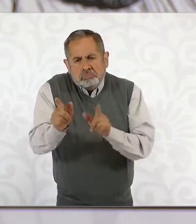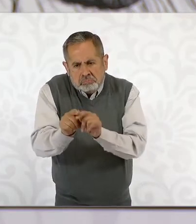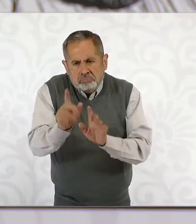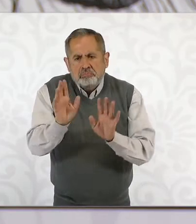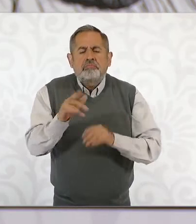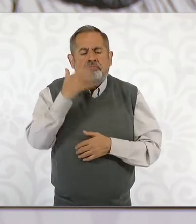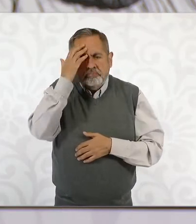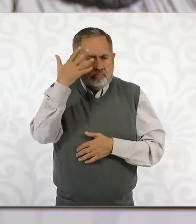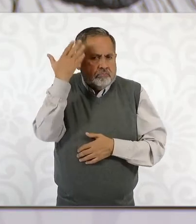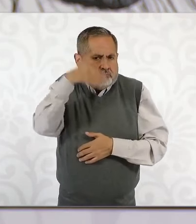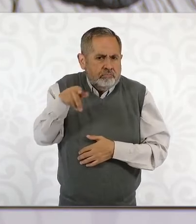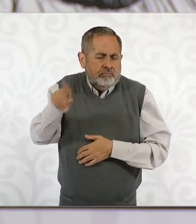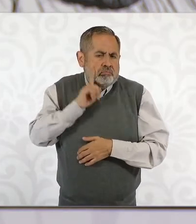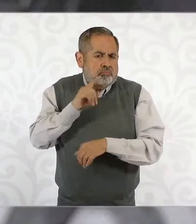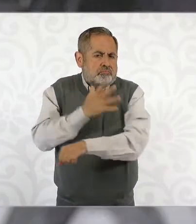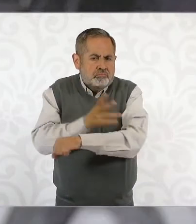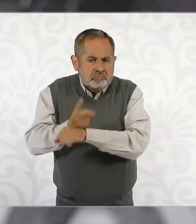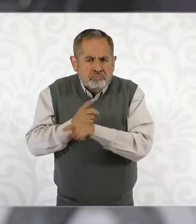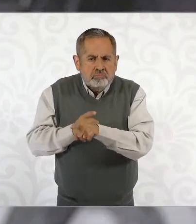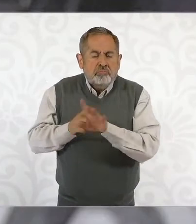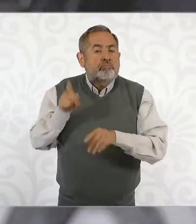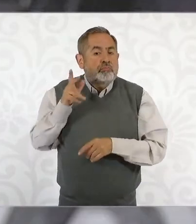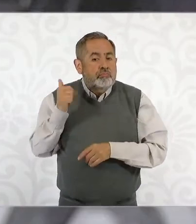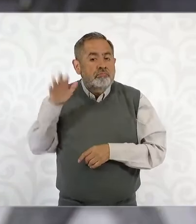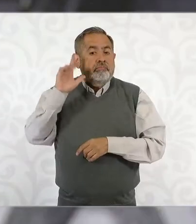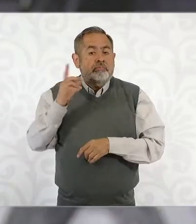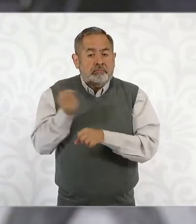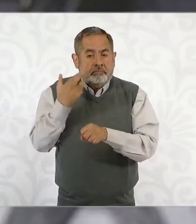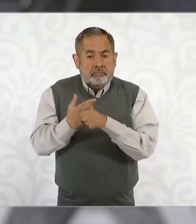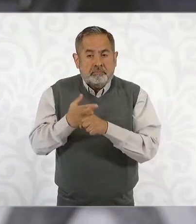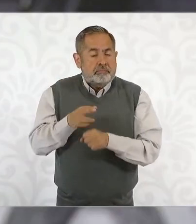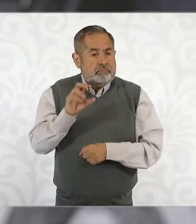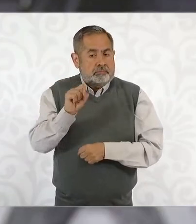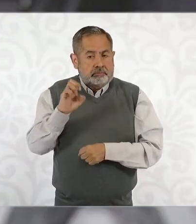una mujer honesta. Ella fue secretaria de Educación,